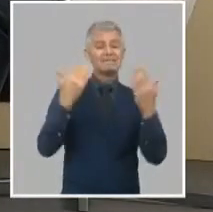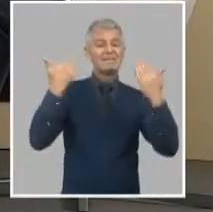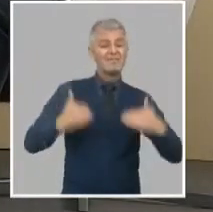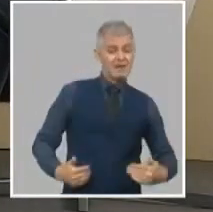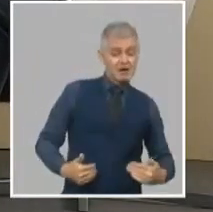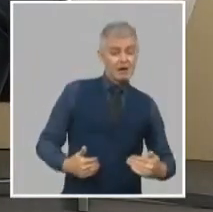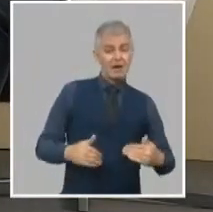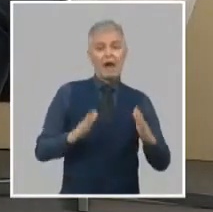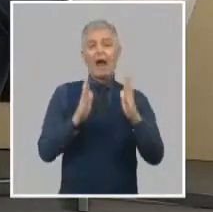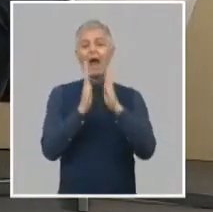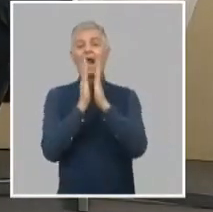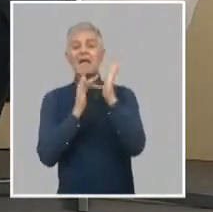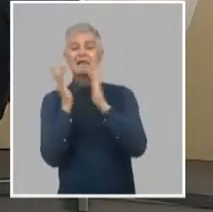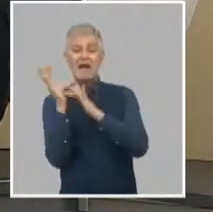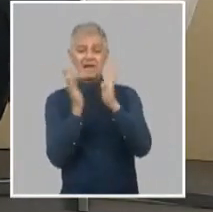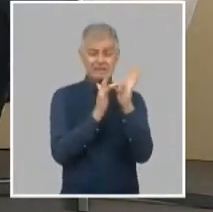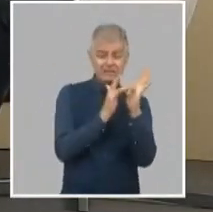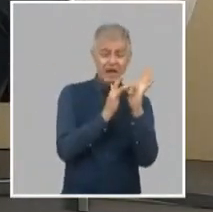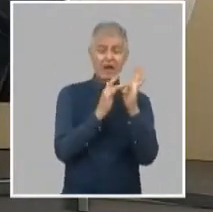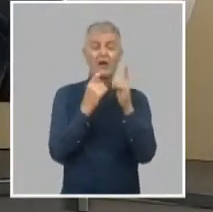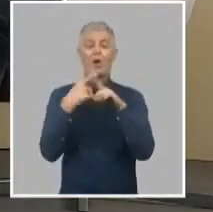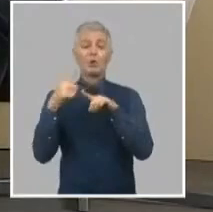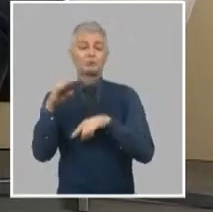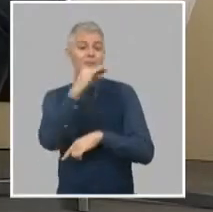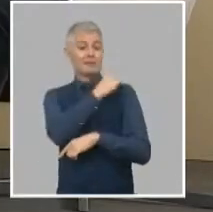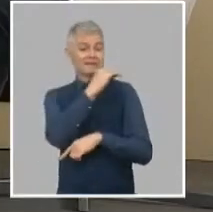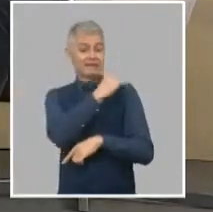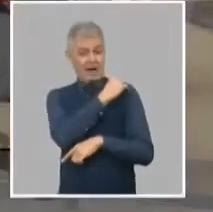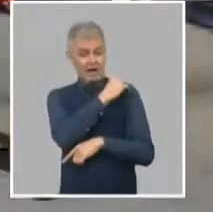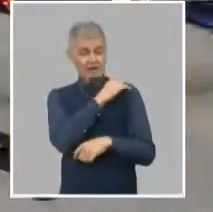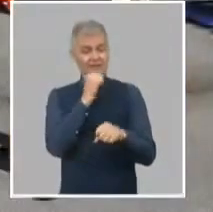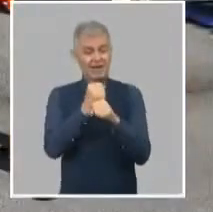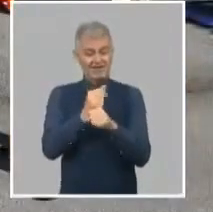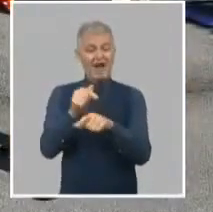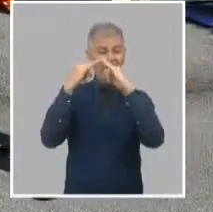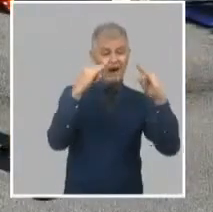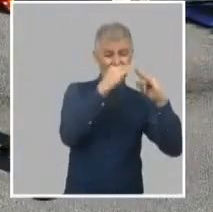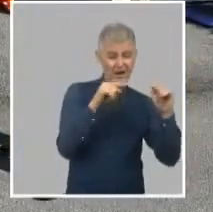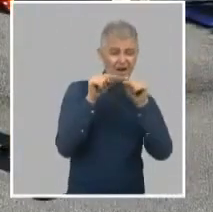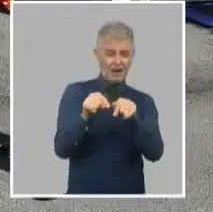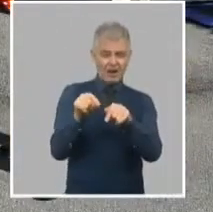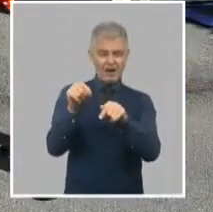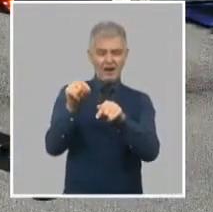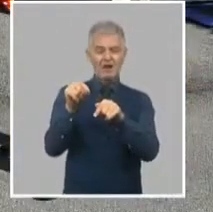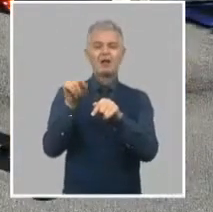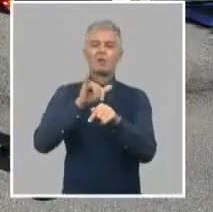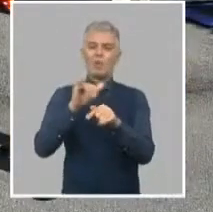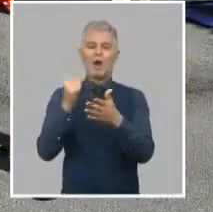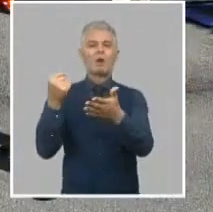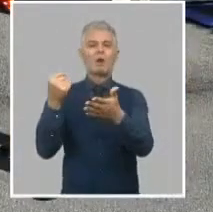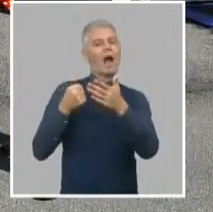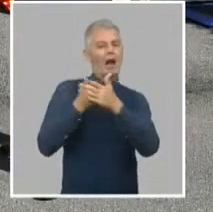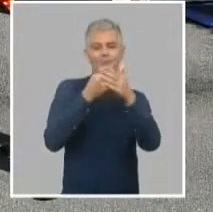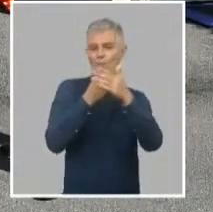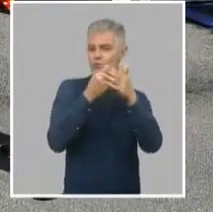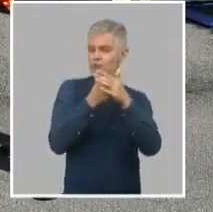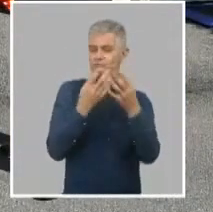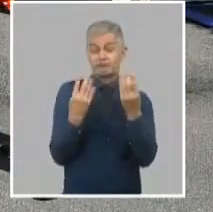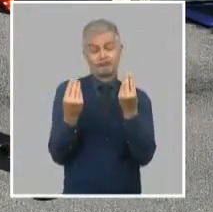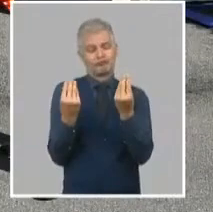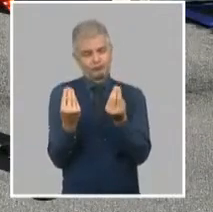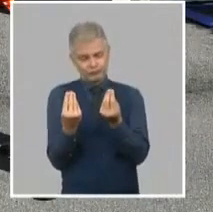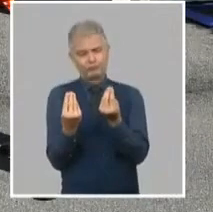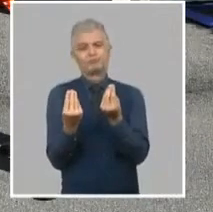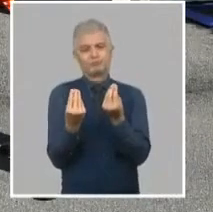la Iglesia Católica, los militares que trabajaban en el hospital de campaña, nos apoyaron muchísimo y logramos